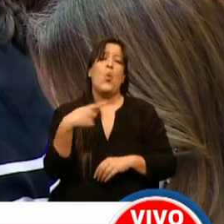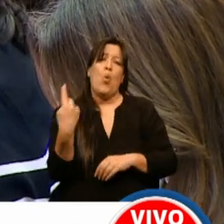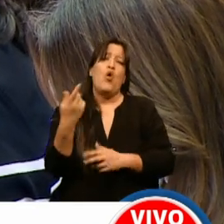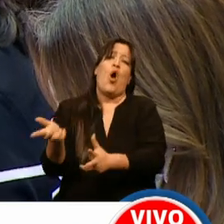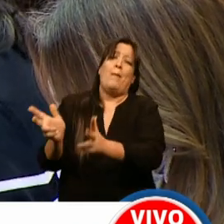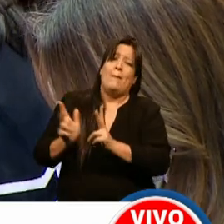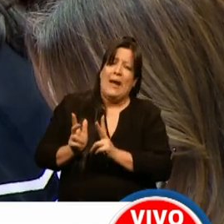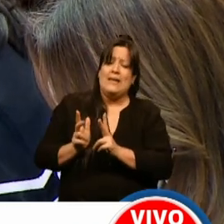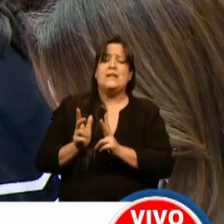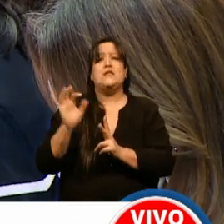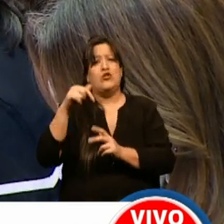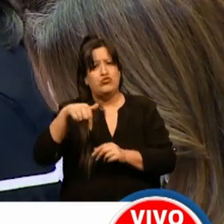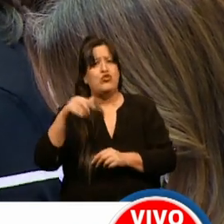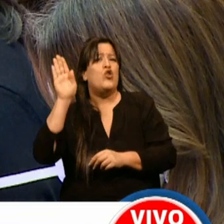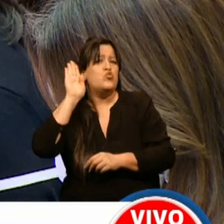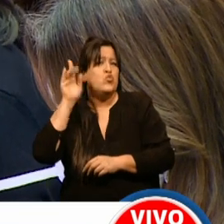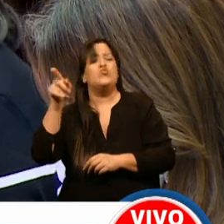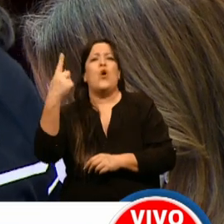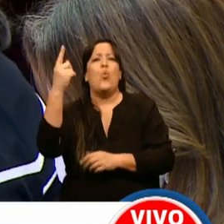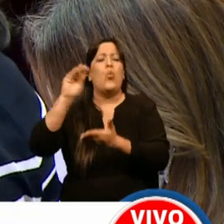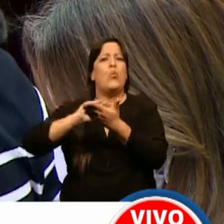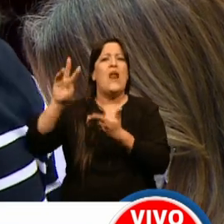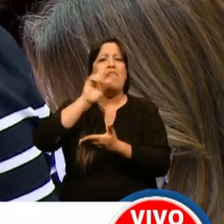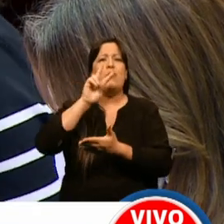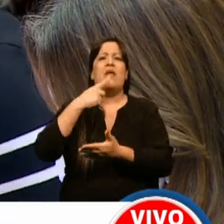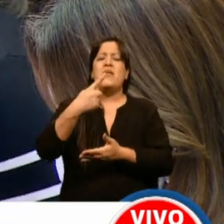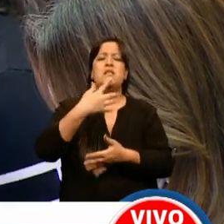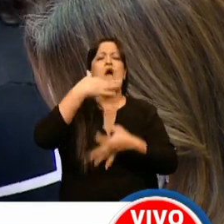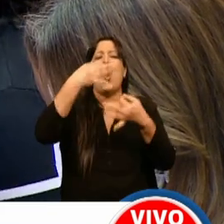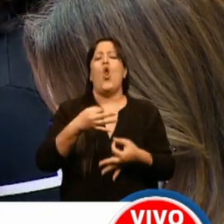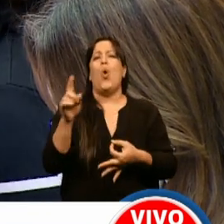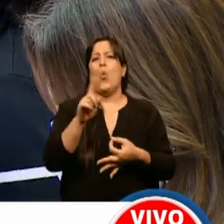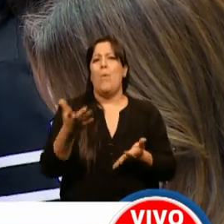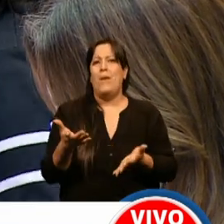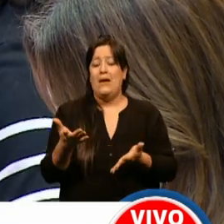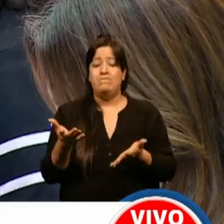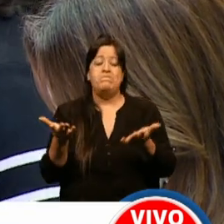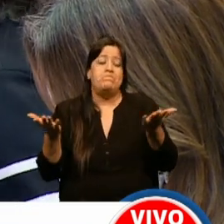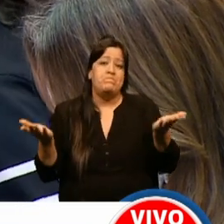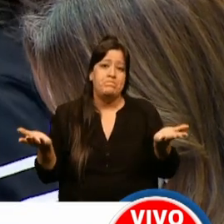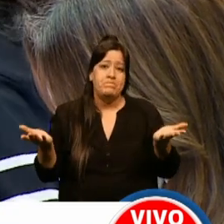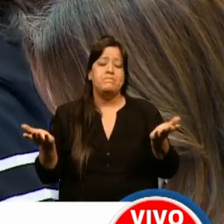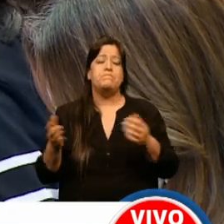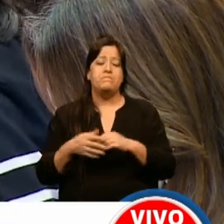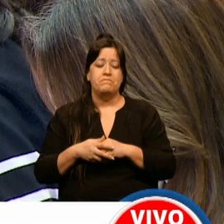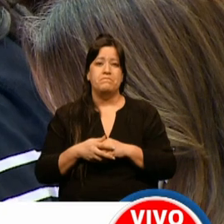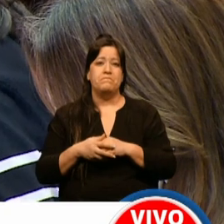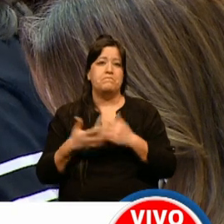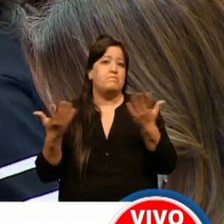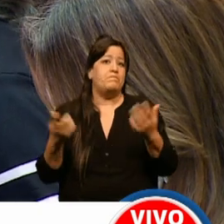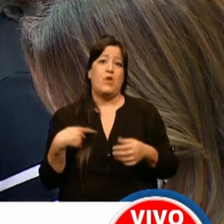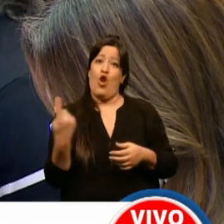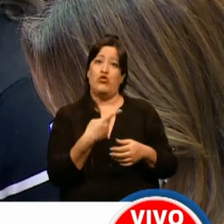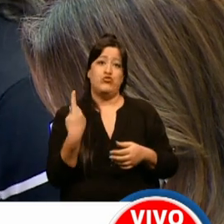y escuché a una diputada que decía no se cumplen bueno son está en nosotros